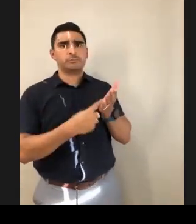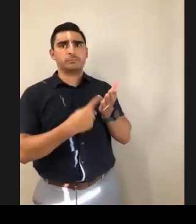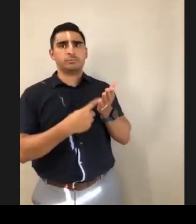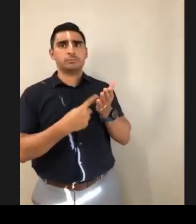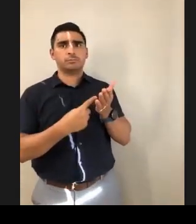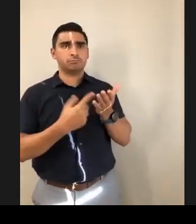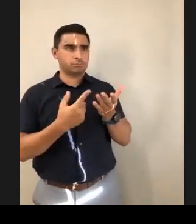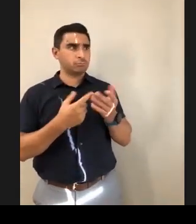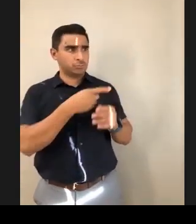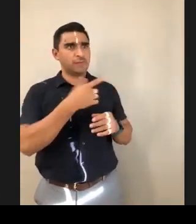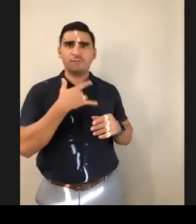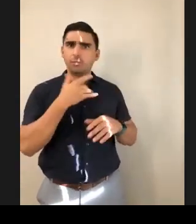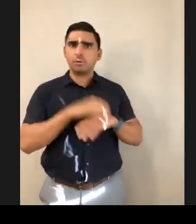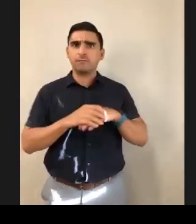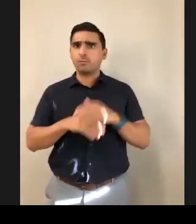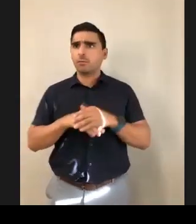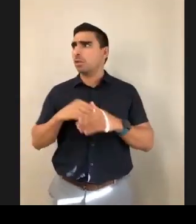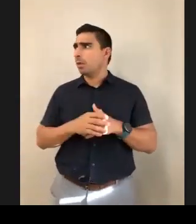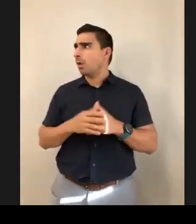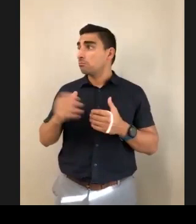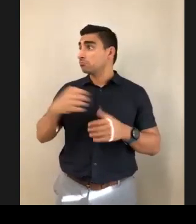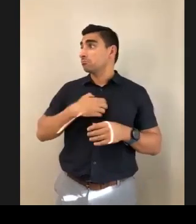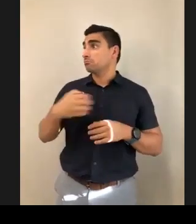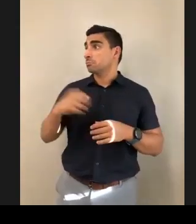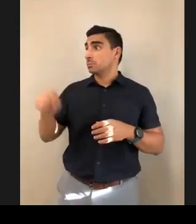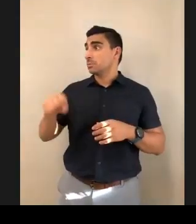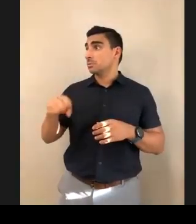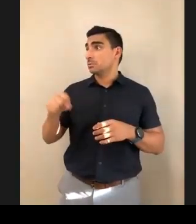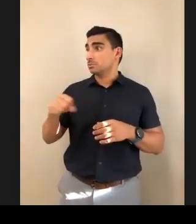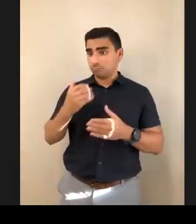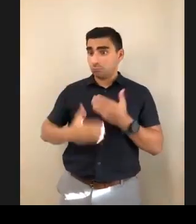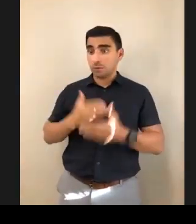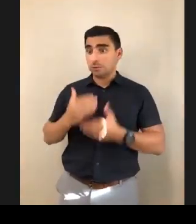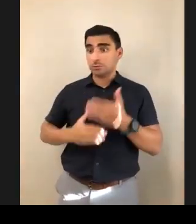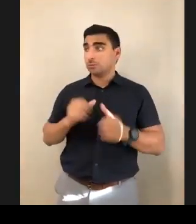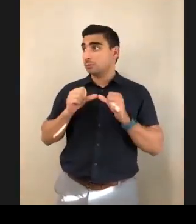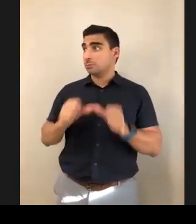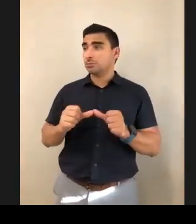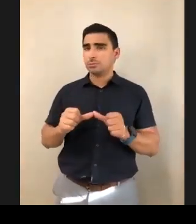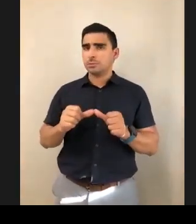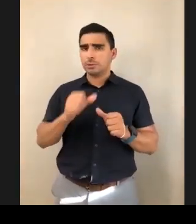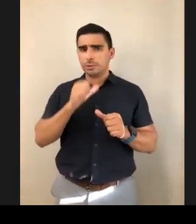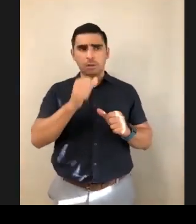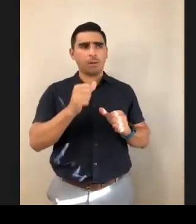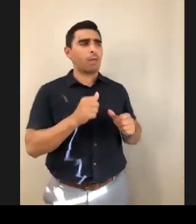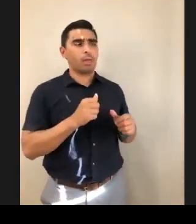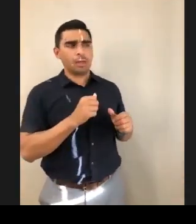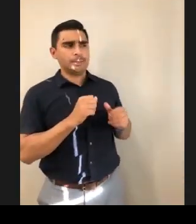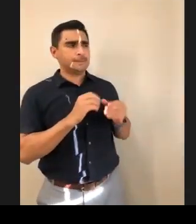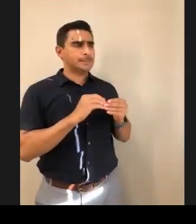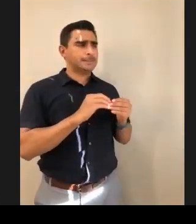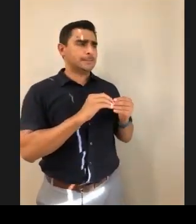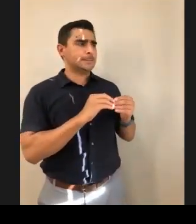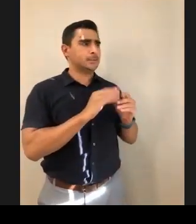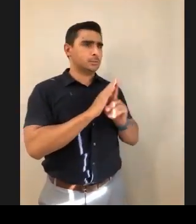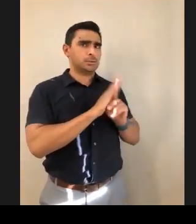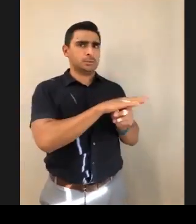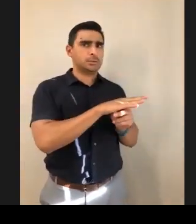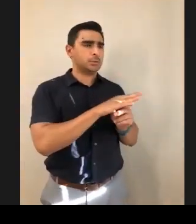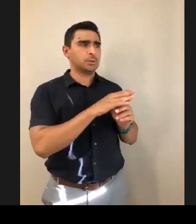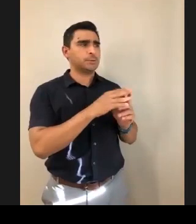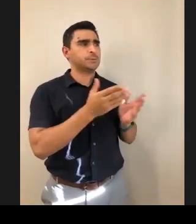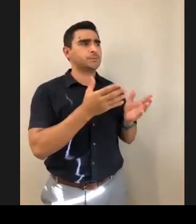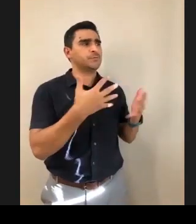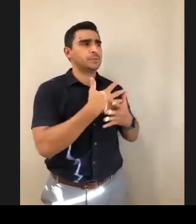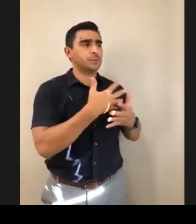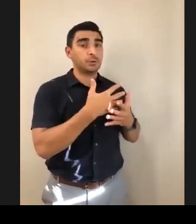la policía, es pues que se sienta bien haciendo la queja. Muchas